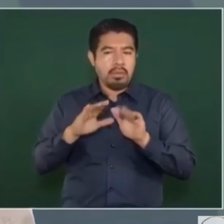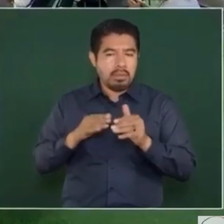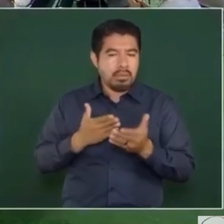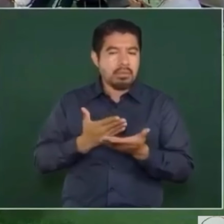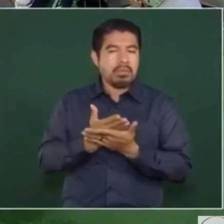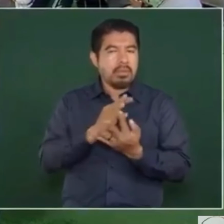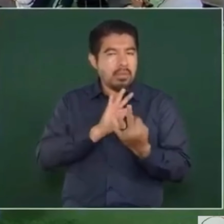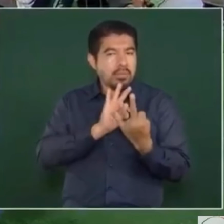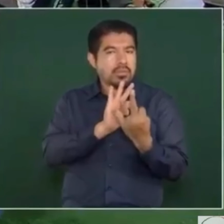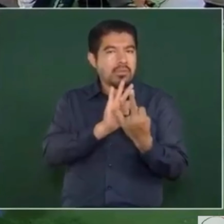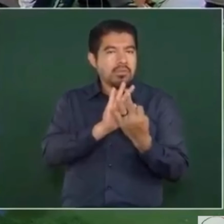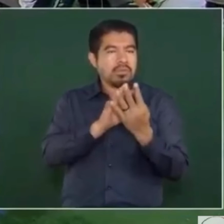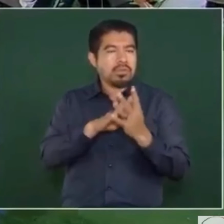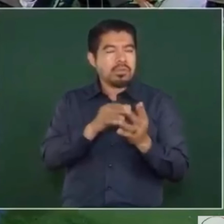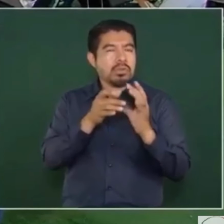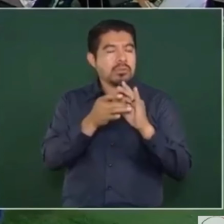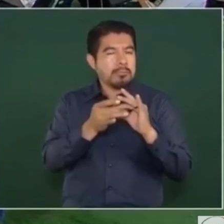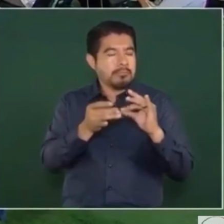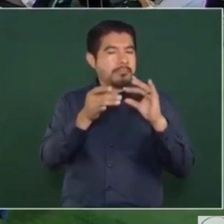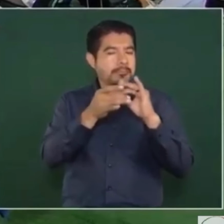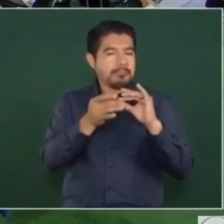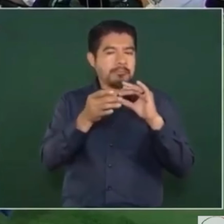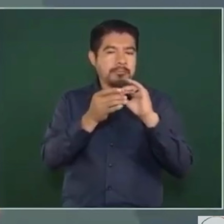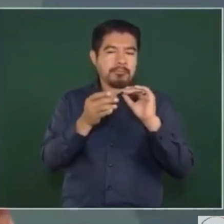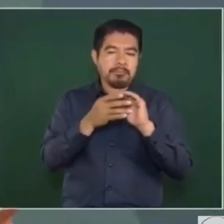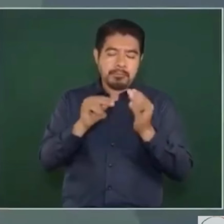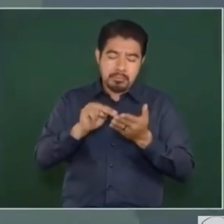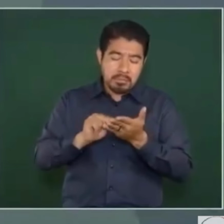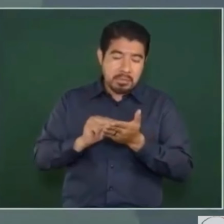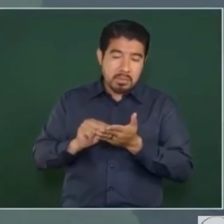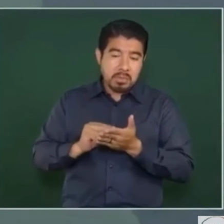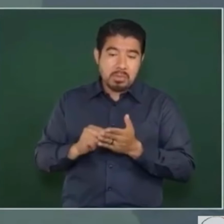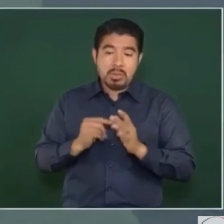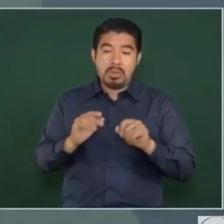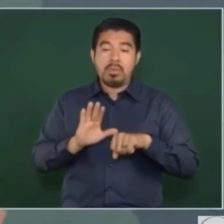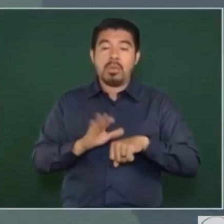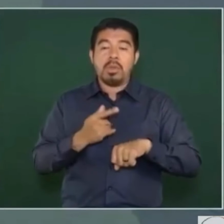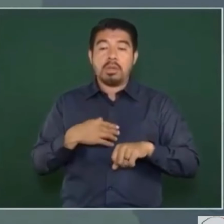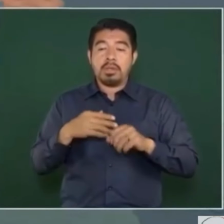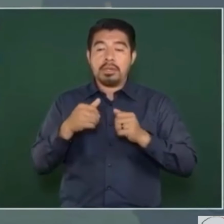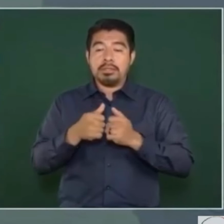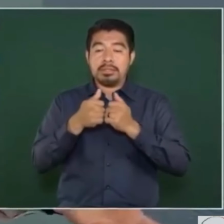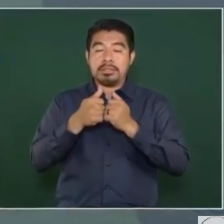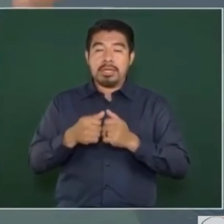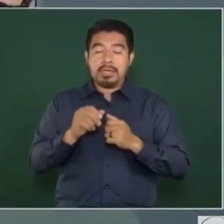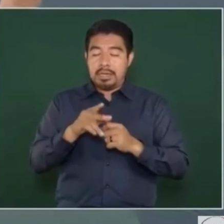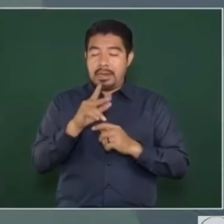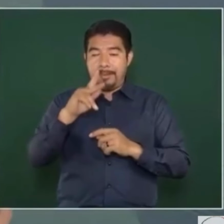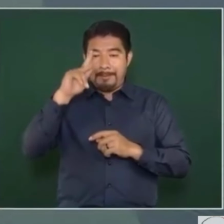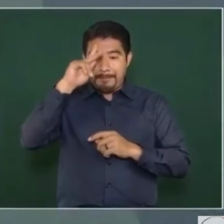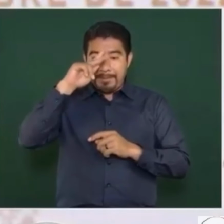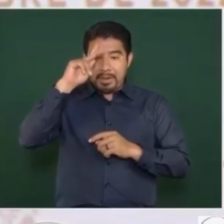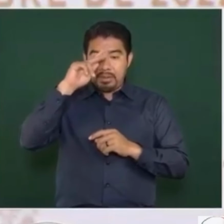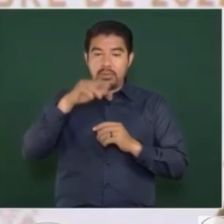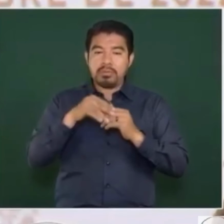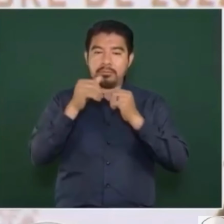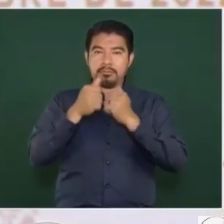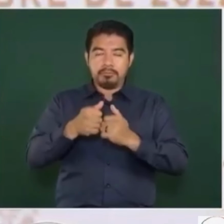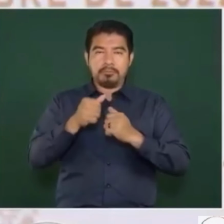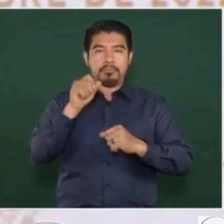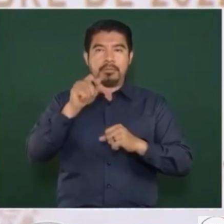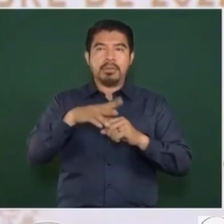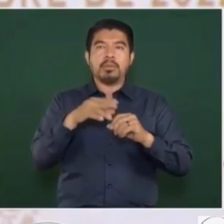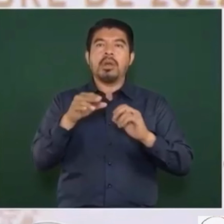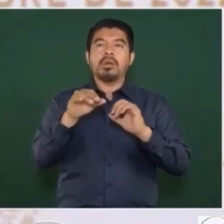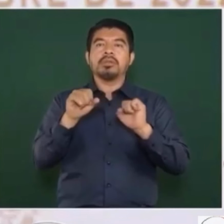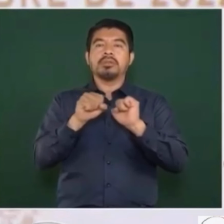frente a las autoridades para verificar que estuviese en el Perú. Bueno, pues esa medida se levantó porque la sala